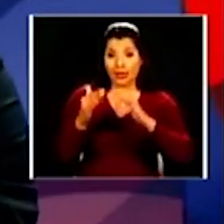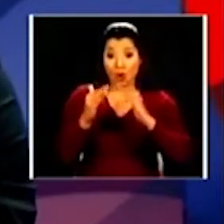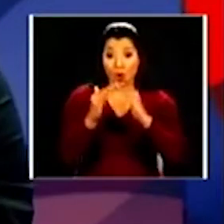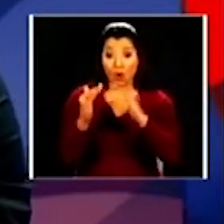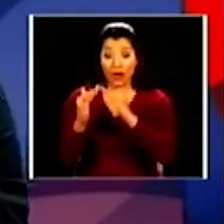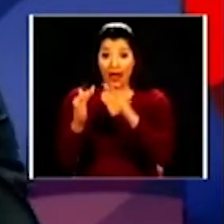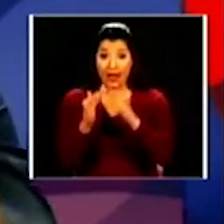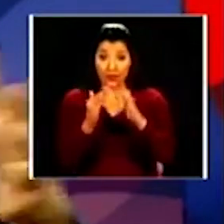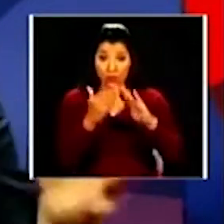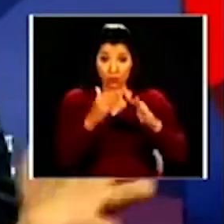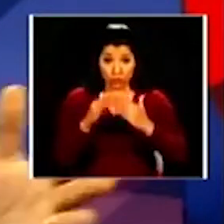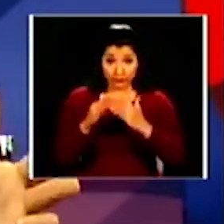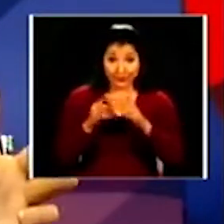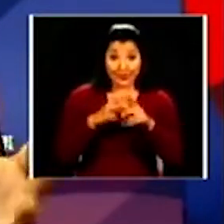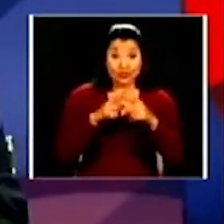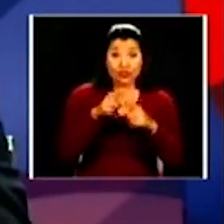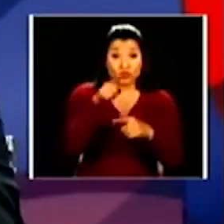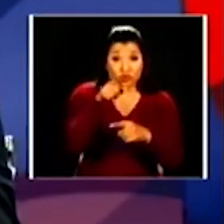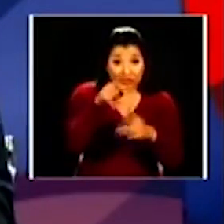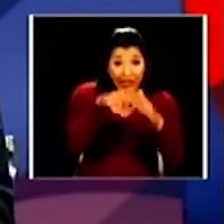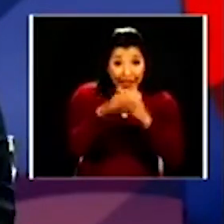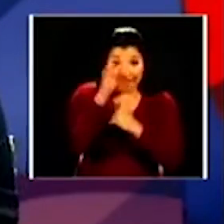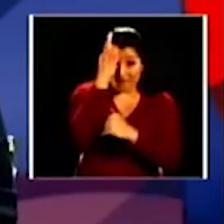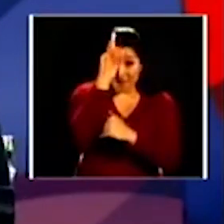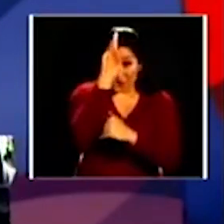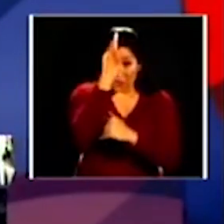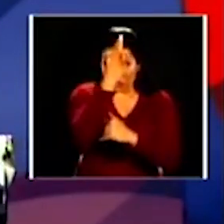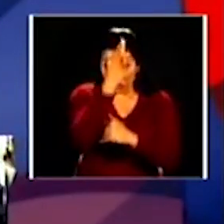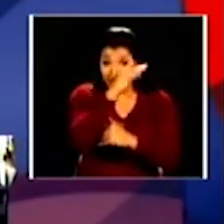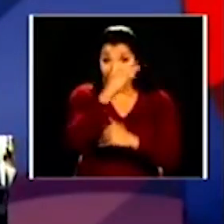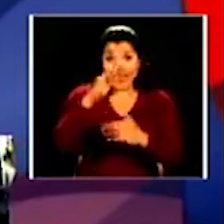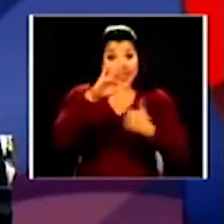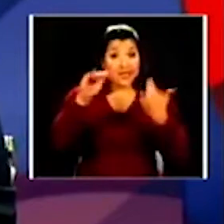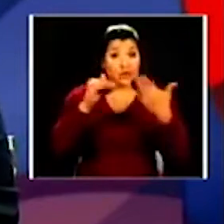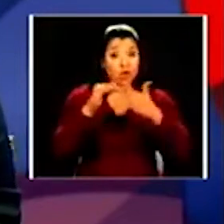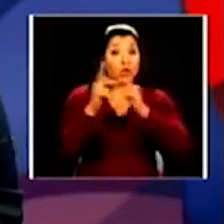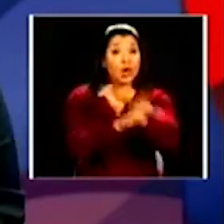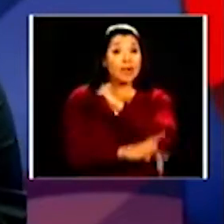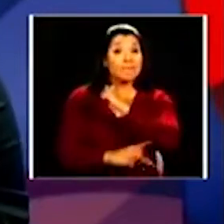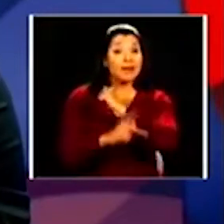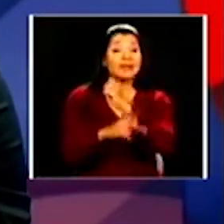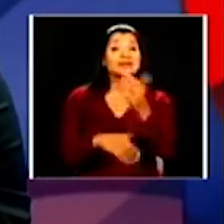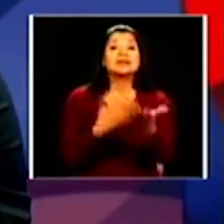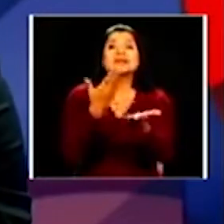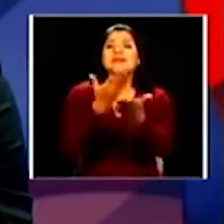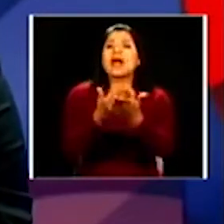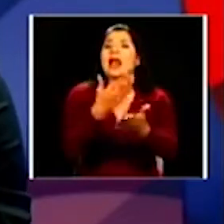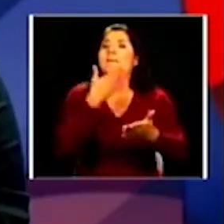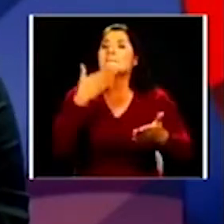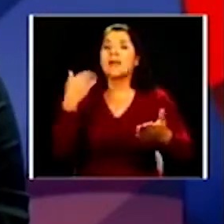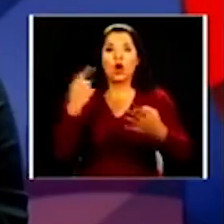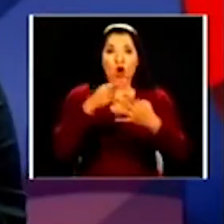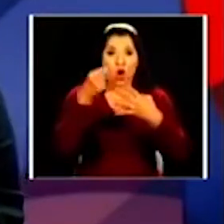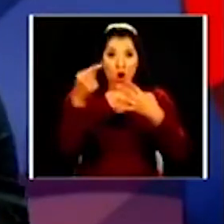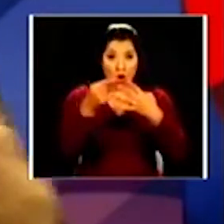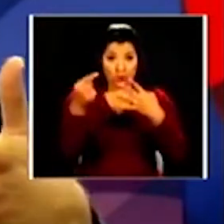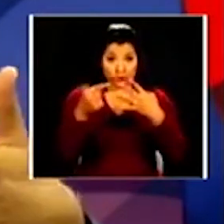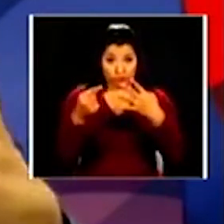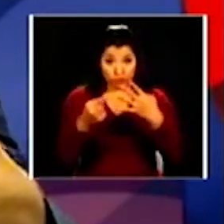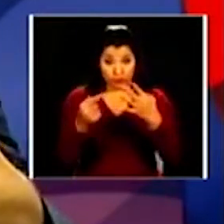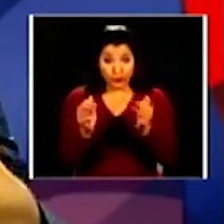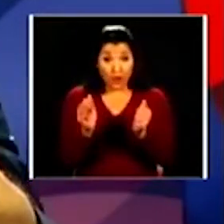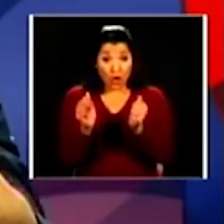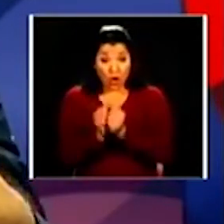en La Fortuna y a las personas en todo el país las mejores opciones. Con este financiamiento PANI, que son fondos de Hacienda, solventamos